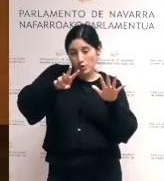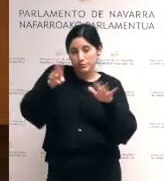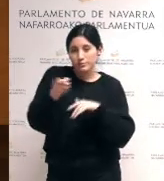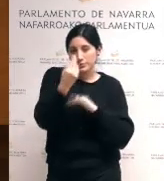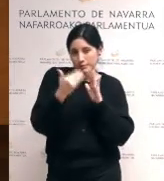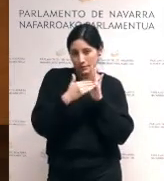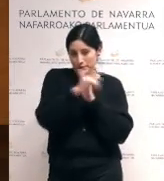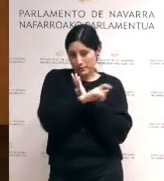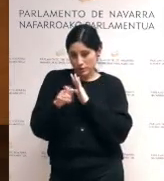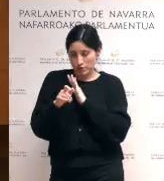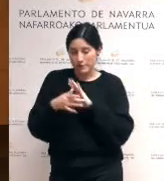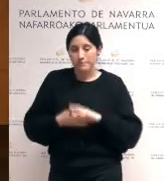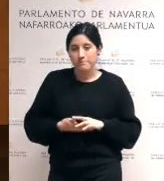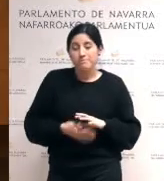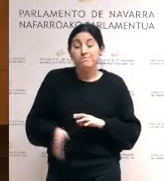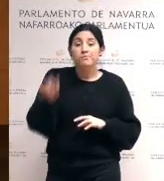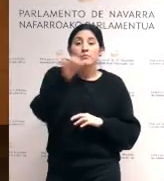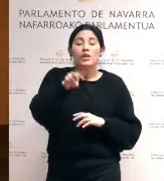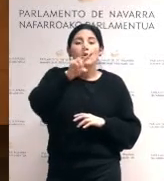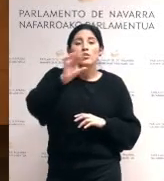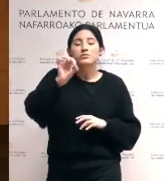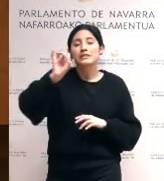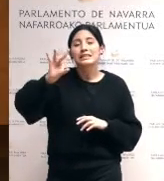de 2015, no se les olvide a ustedes,